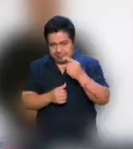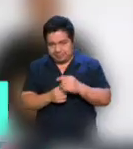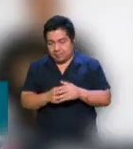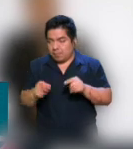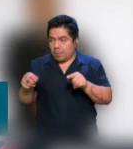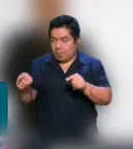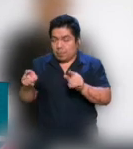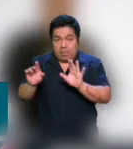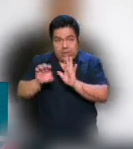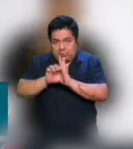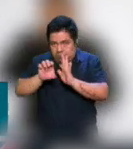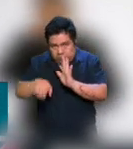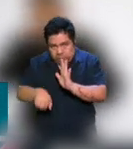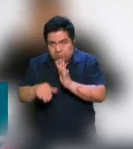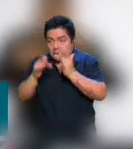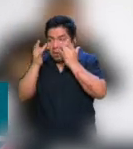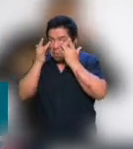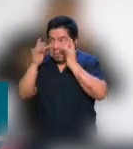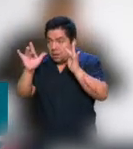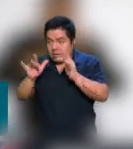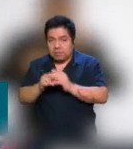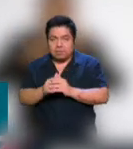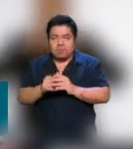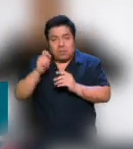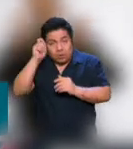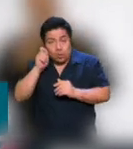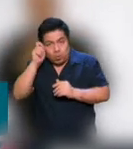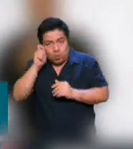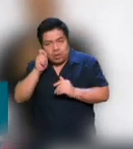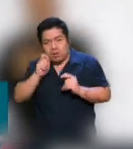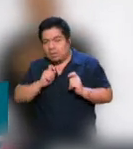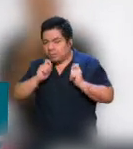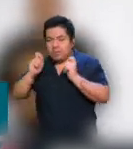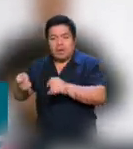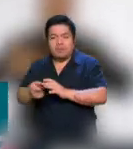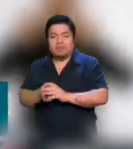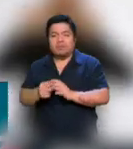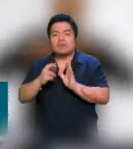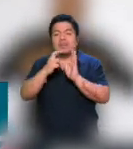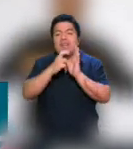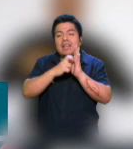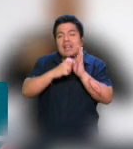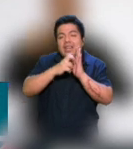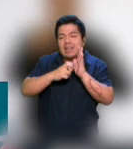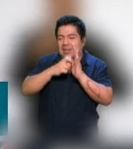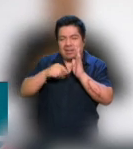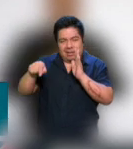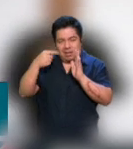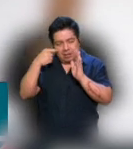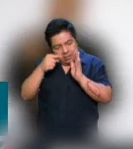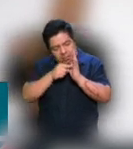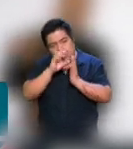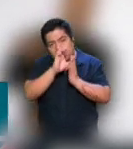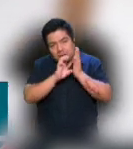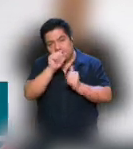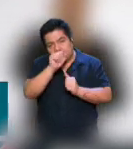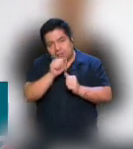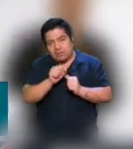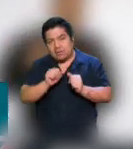Pueden optar por renunciar y se llevan su haber de retiro, así lo dice la reforma constitucional,